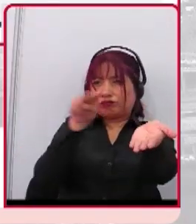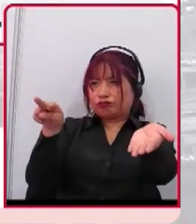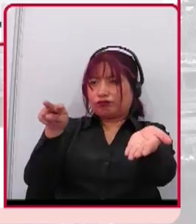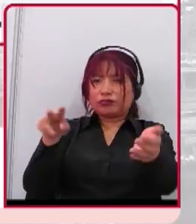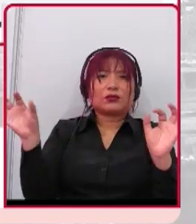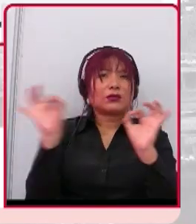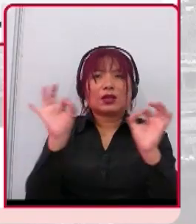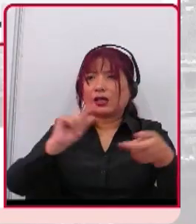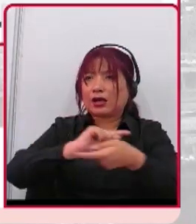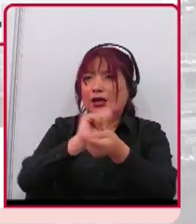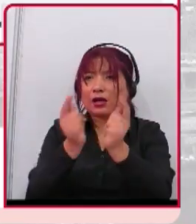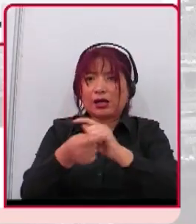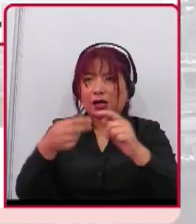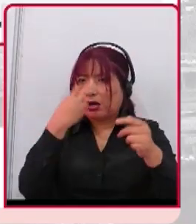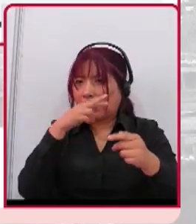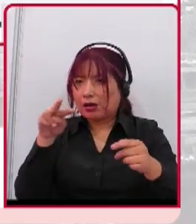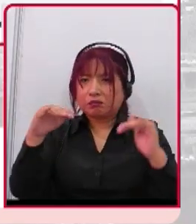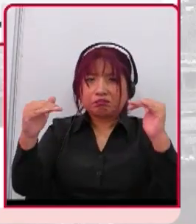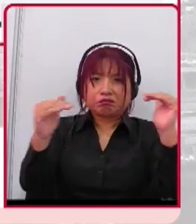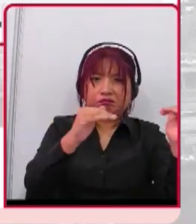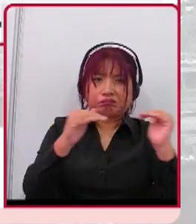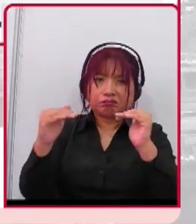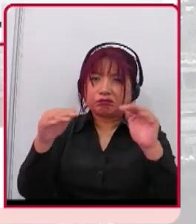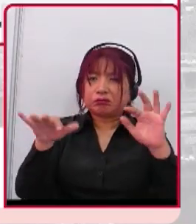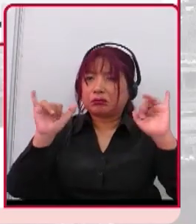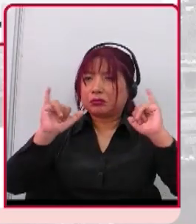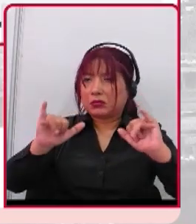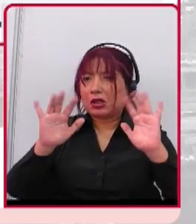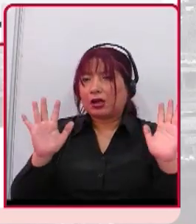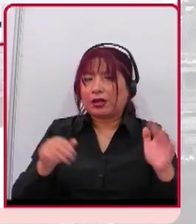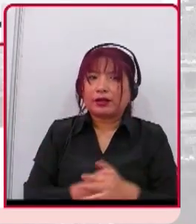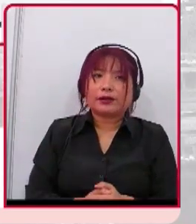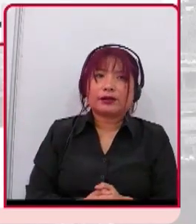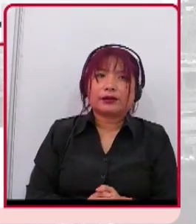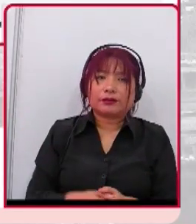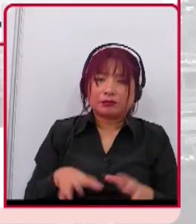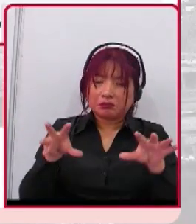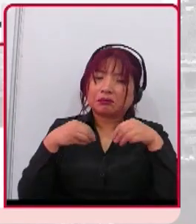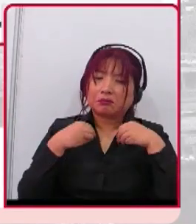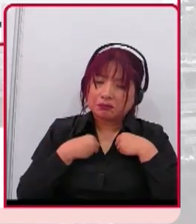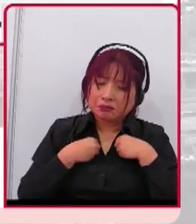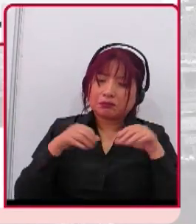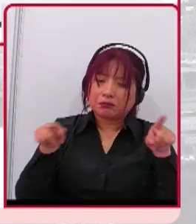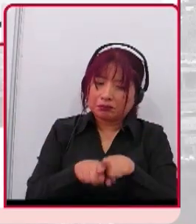mayor o significativo, ¿no? Obviamente es un grado comercial aceptable.